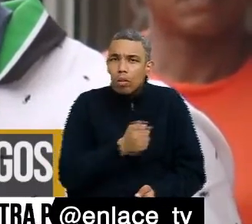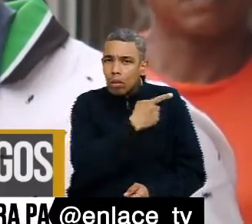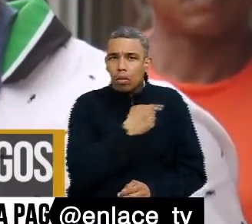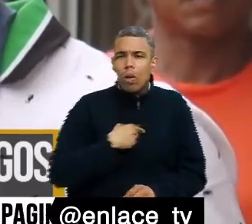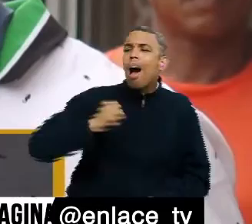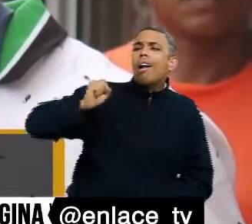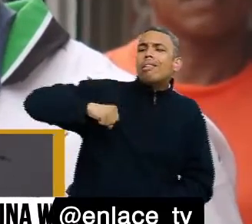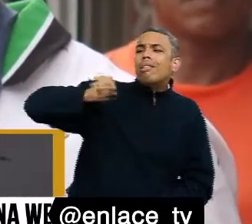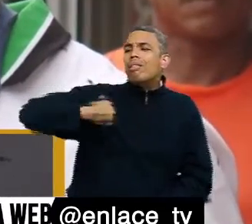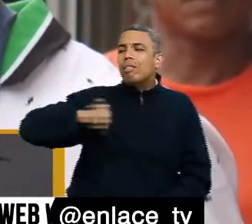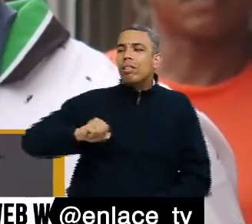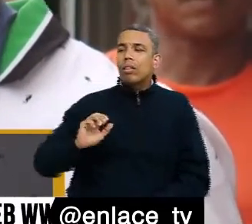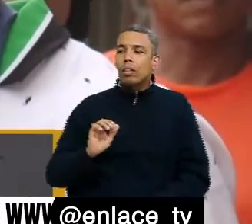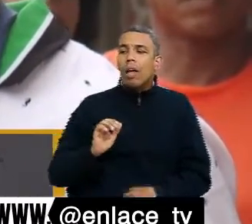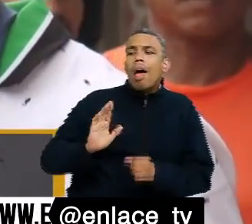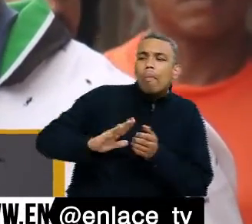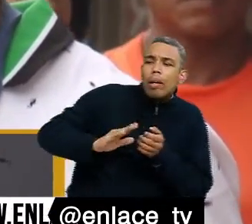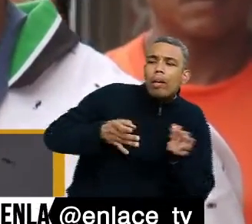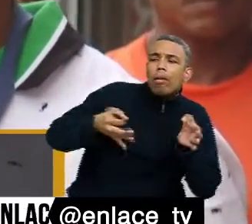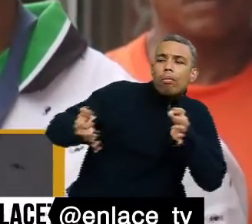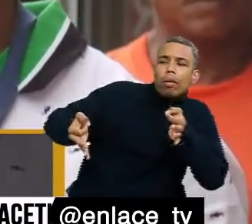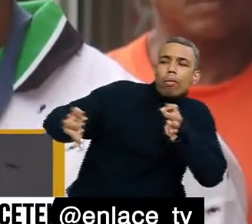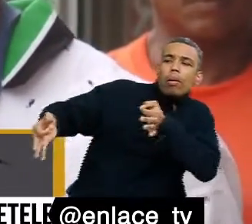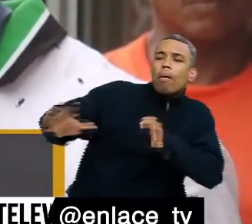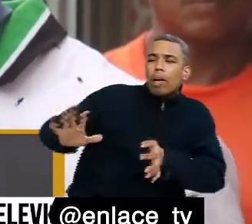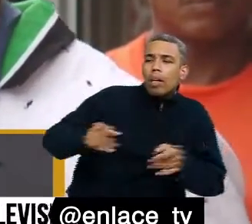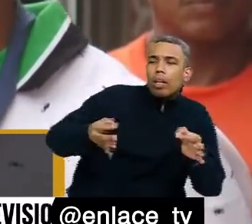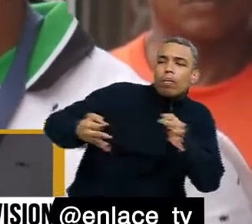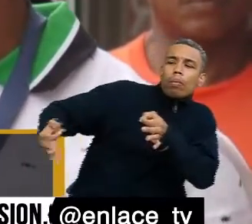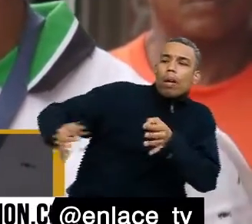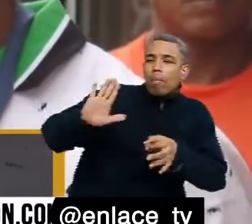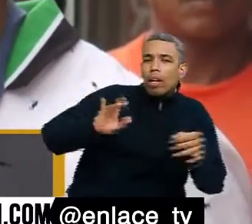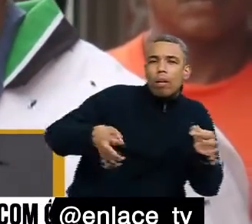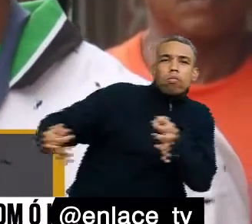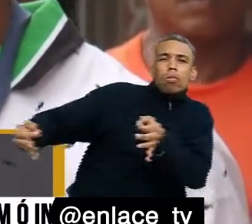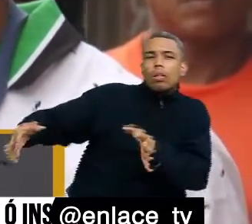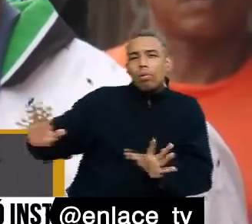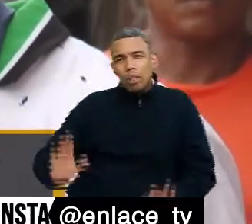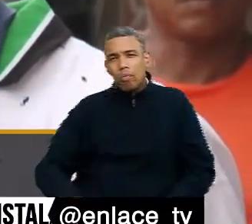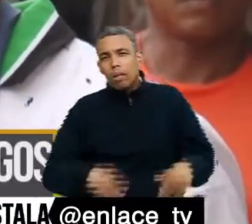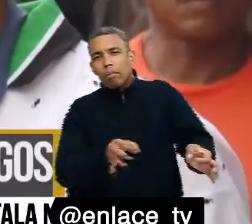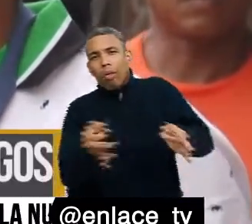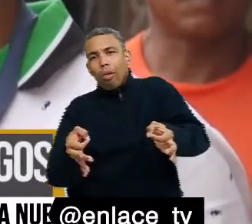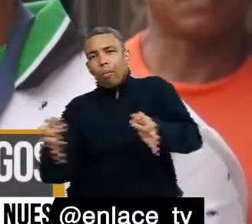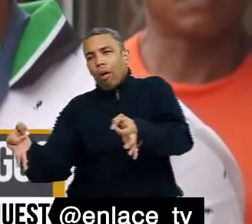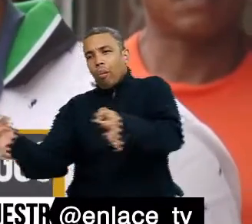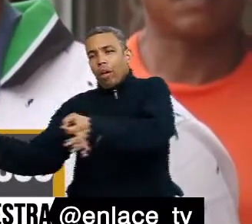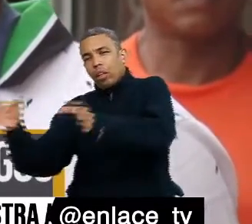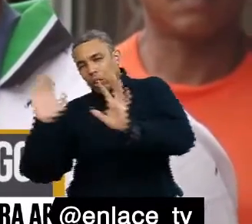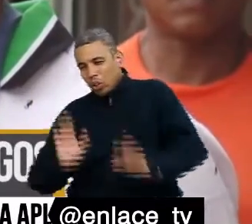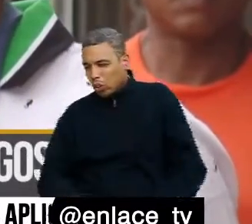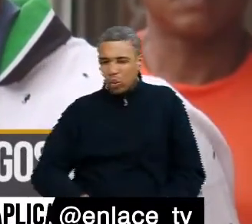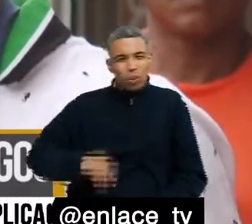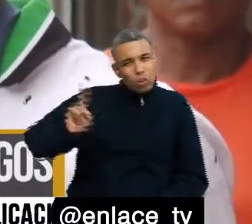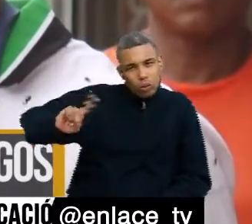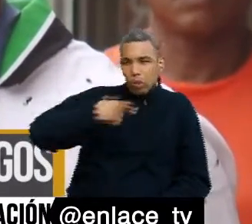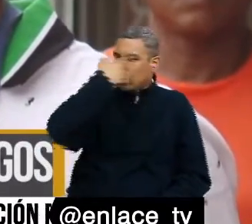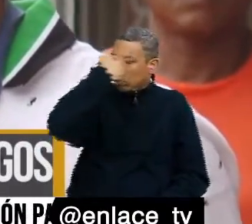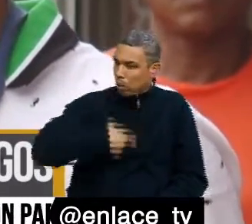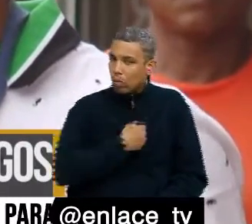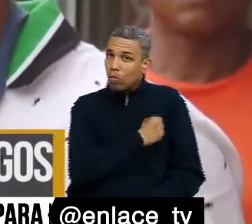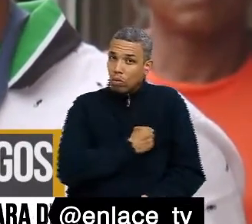cansados de que nos digan tal día, un día sí, un día que un viernes, que el 20, que del 20 al 25, y realmente no estamos